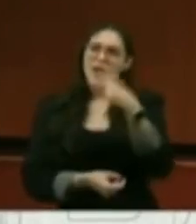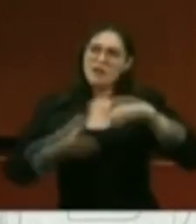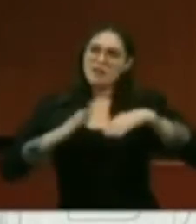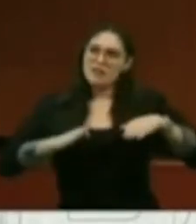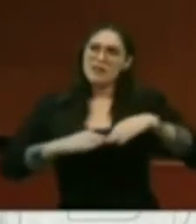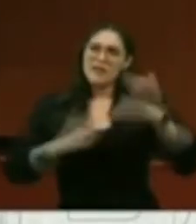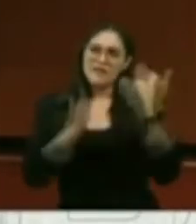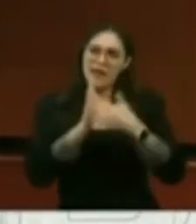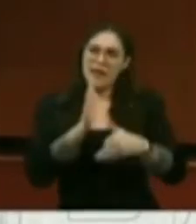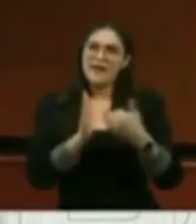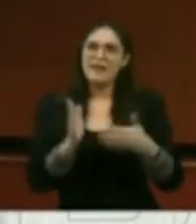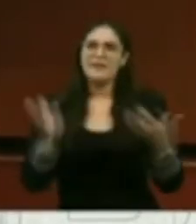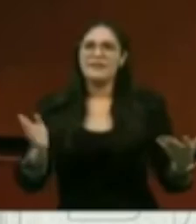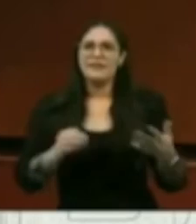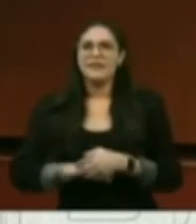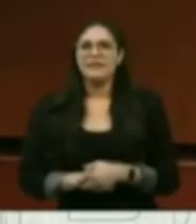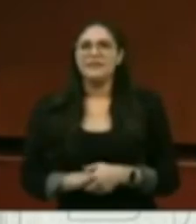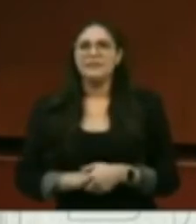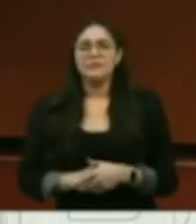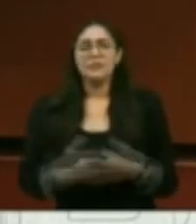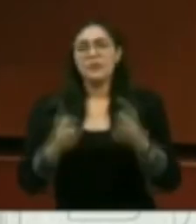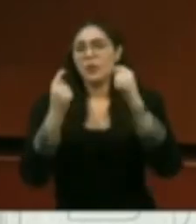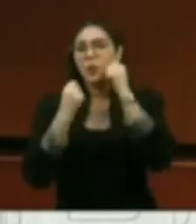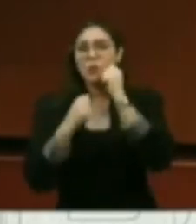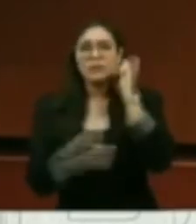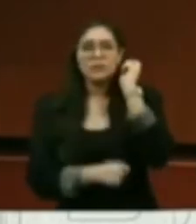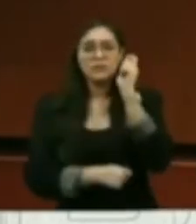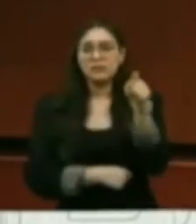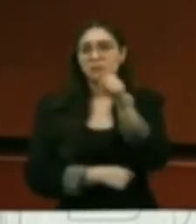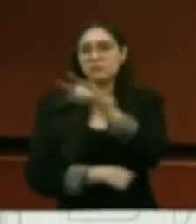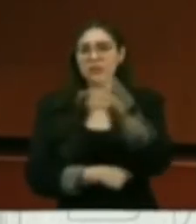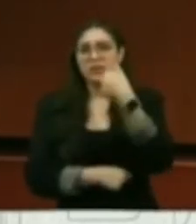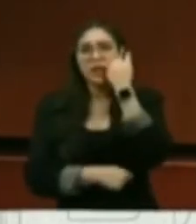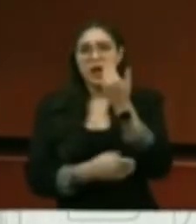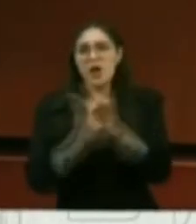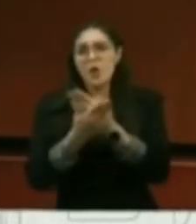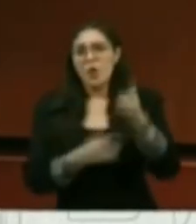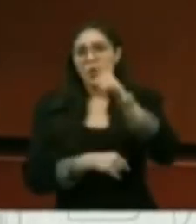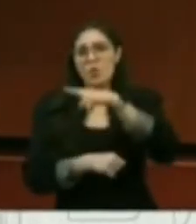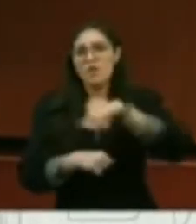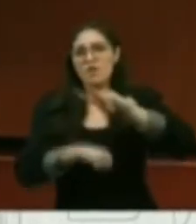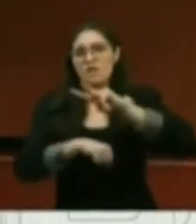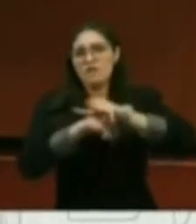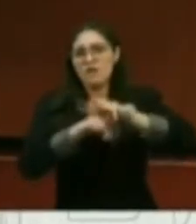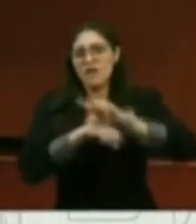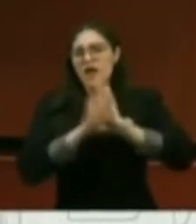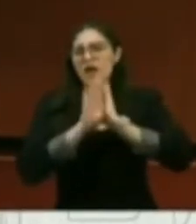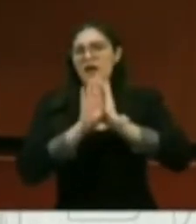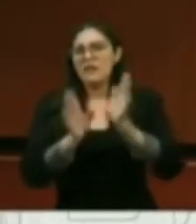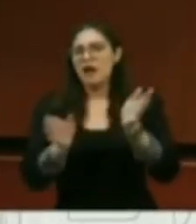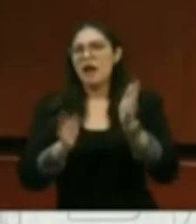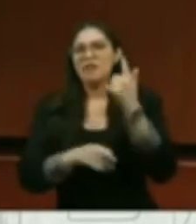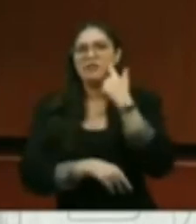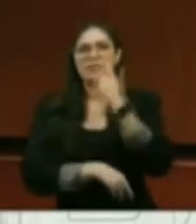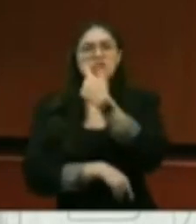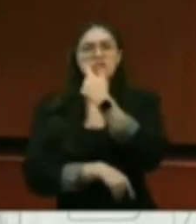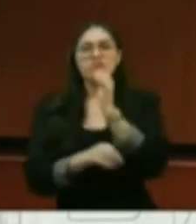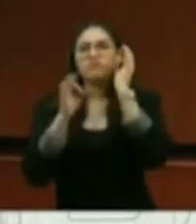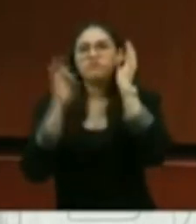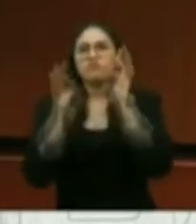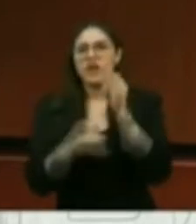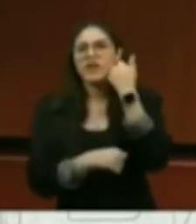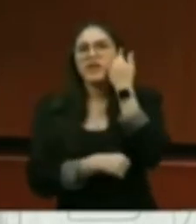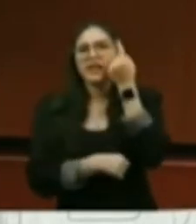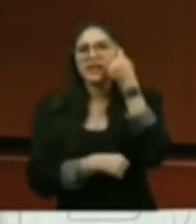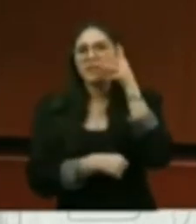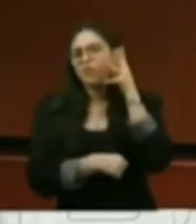les pese lo que les pese, el pueblo de Venezuela resolvió lo que quiere para su presente y para su